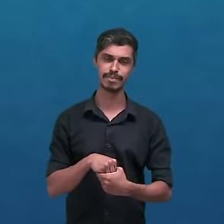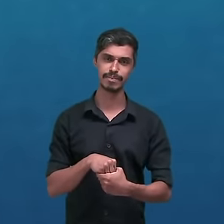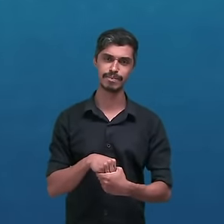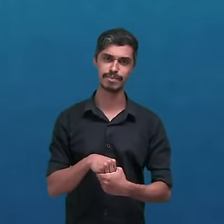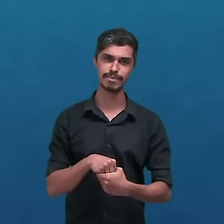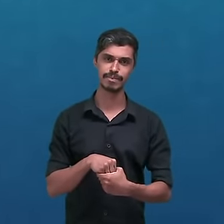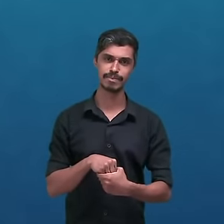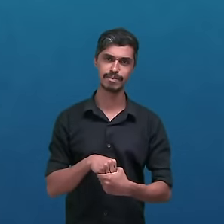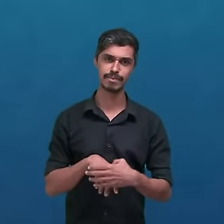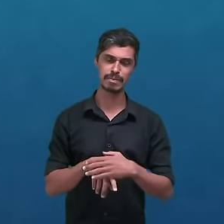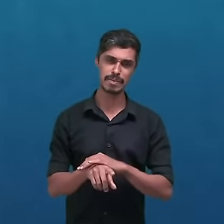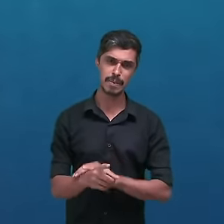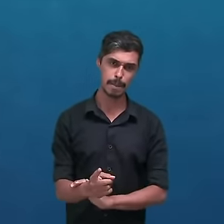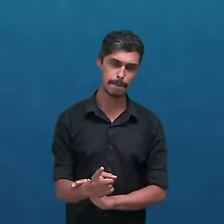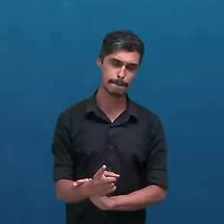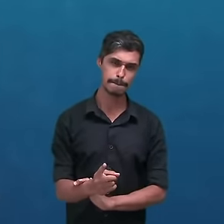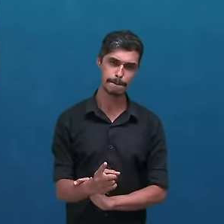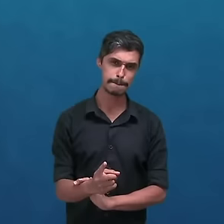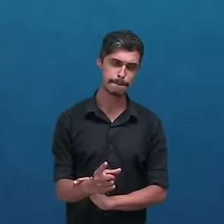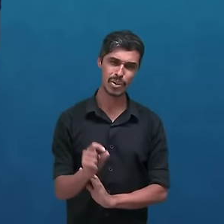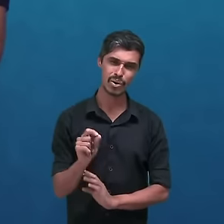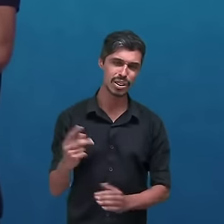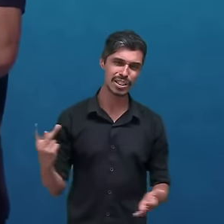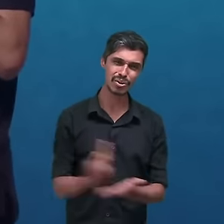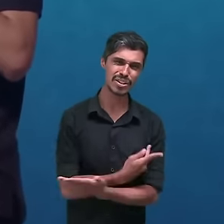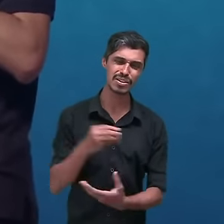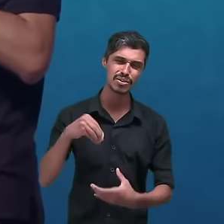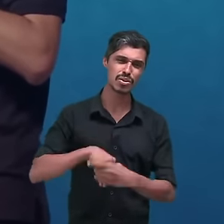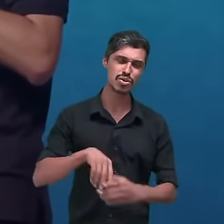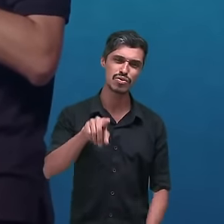¿Quién está siendo más fuerte dentro de usted?